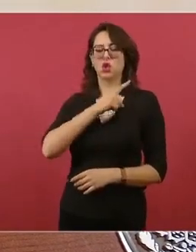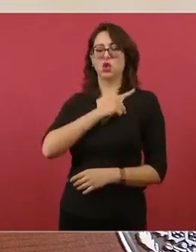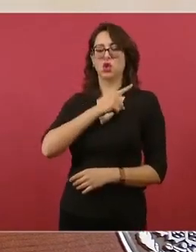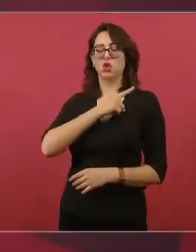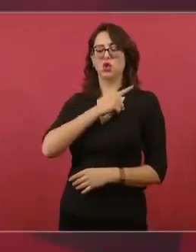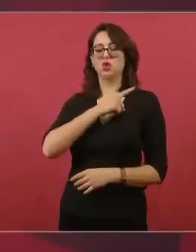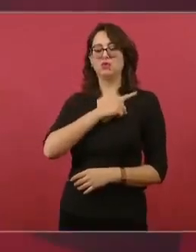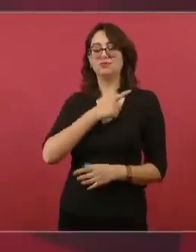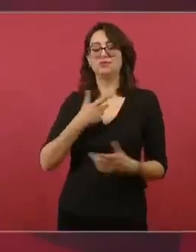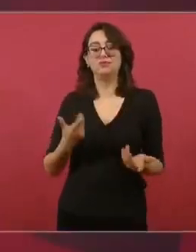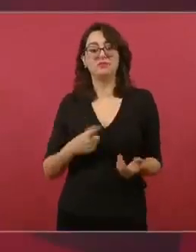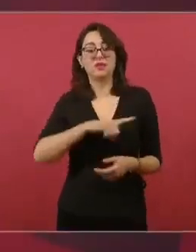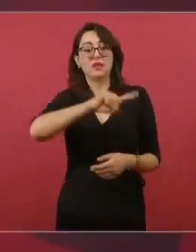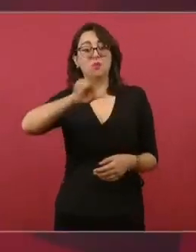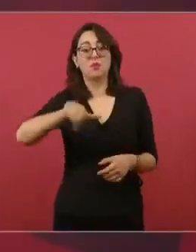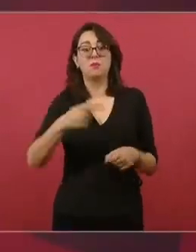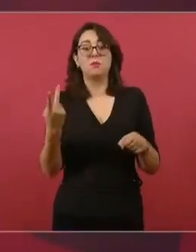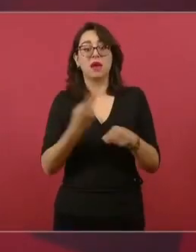a la reacción